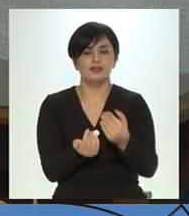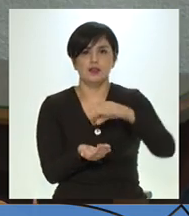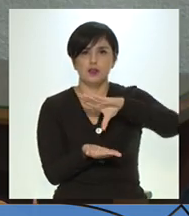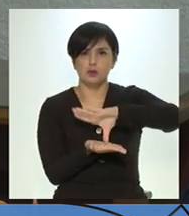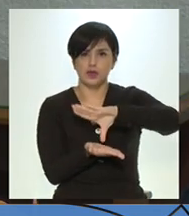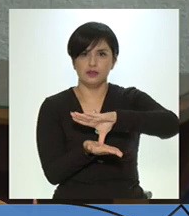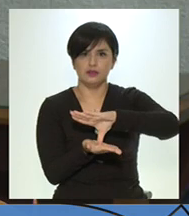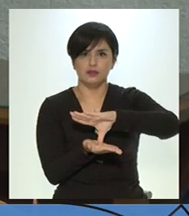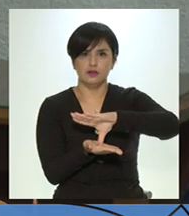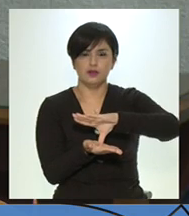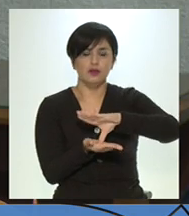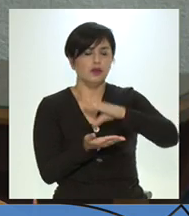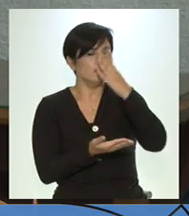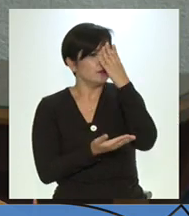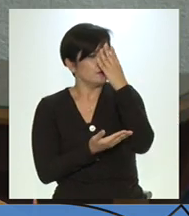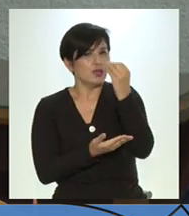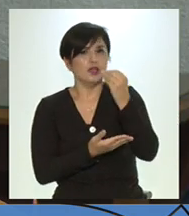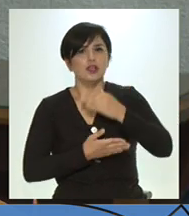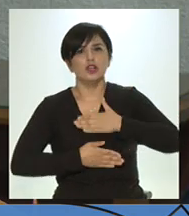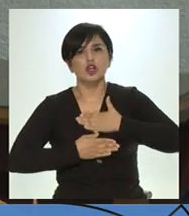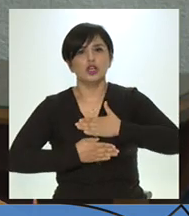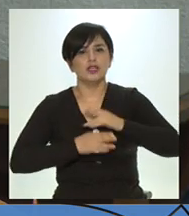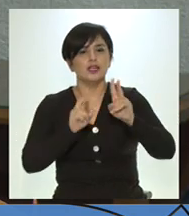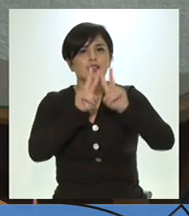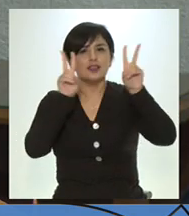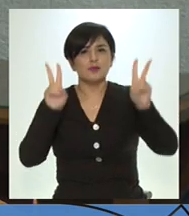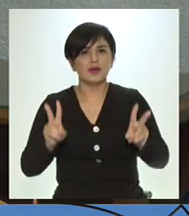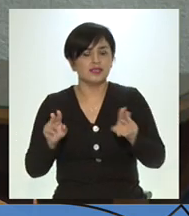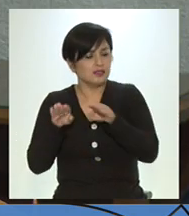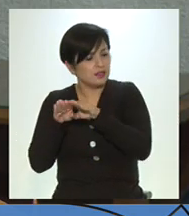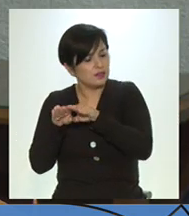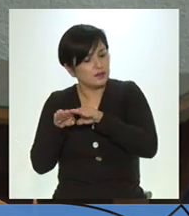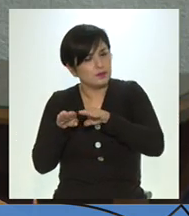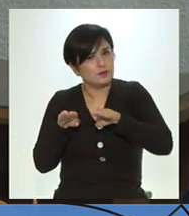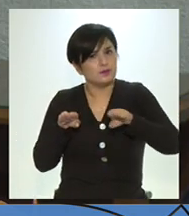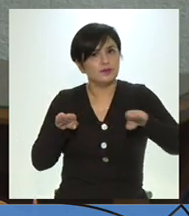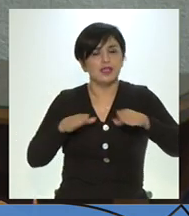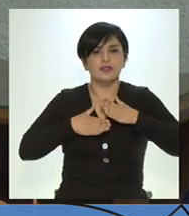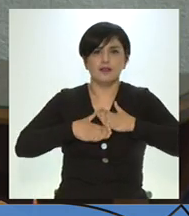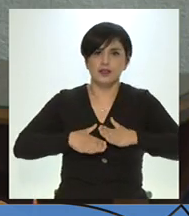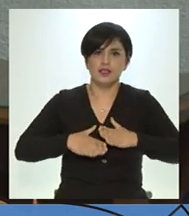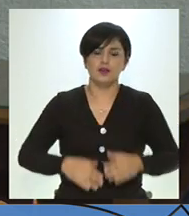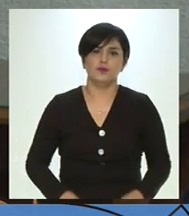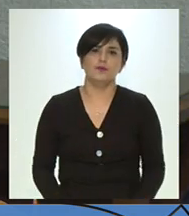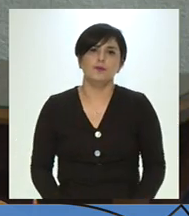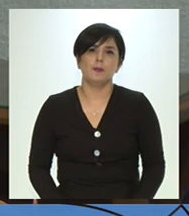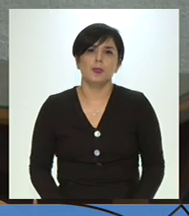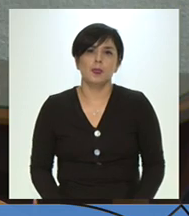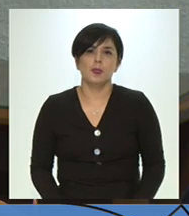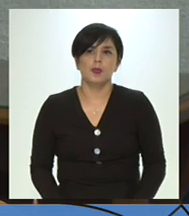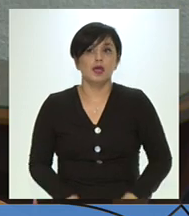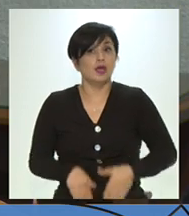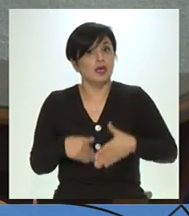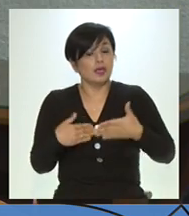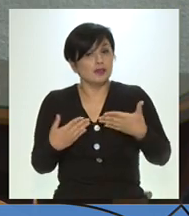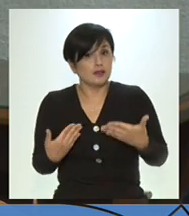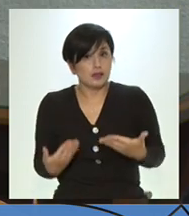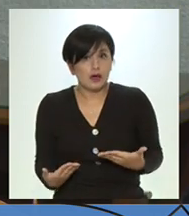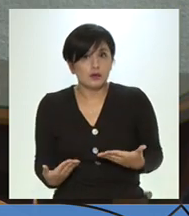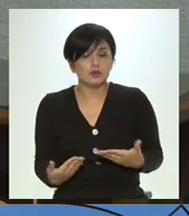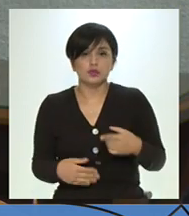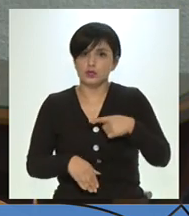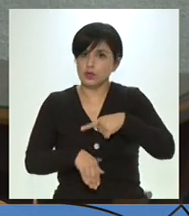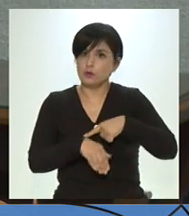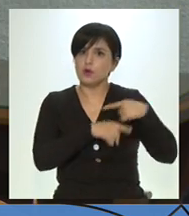y de sus aspiraciones de paz y estabilidad nos encontramos en una coyuntura histórica